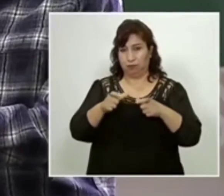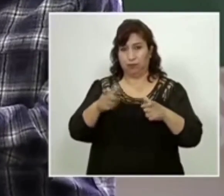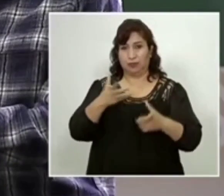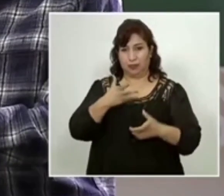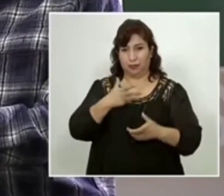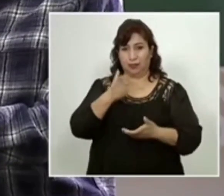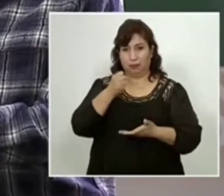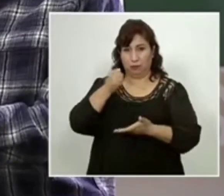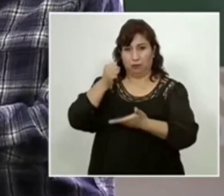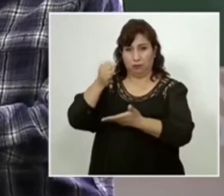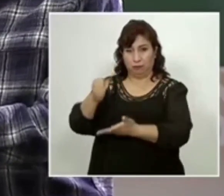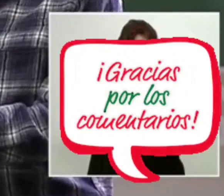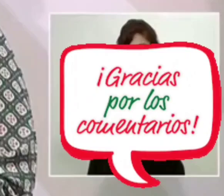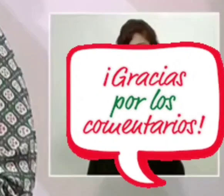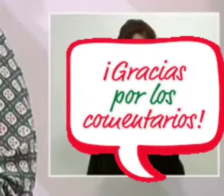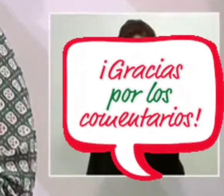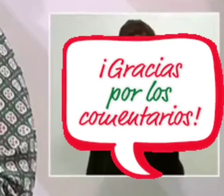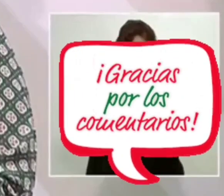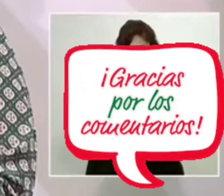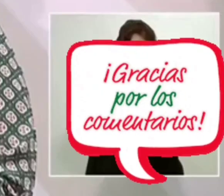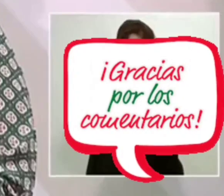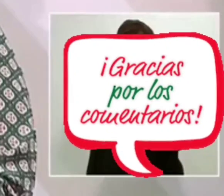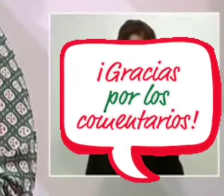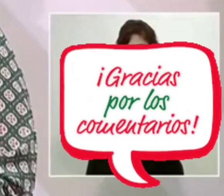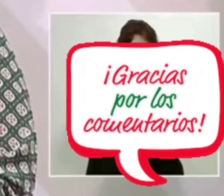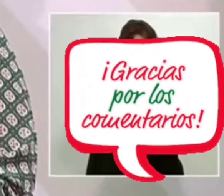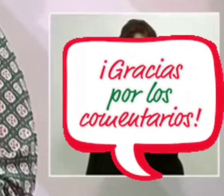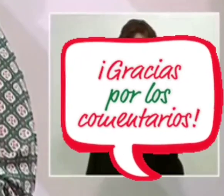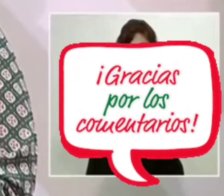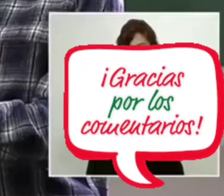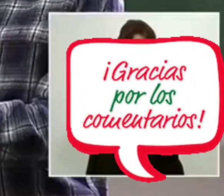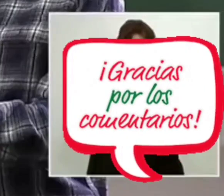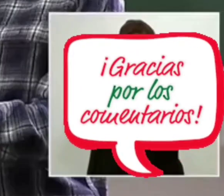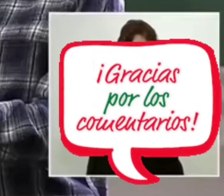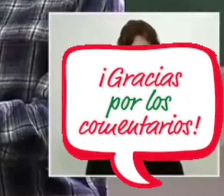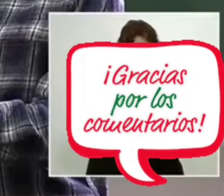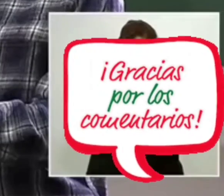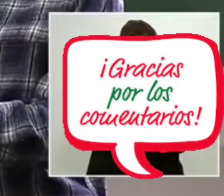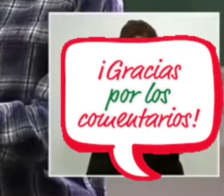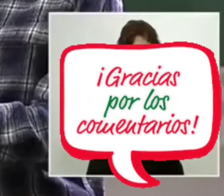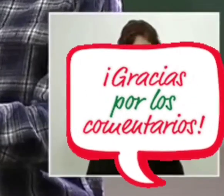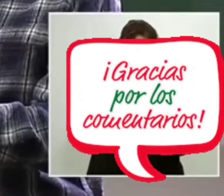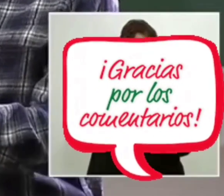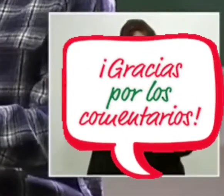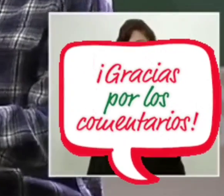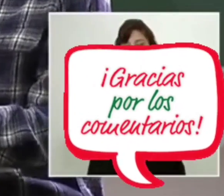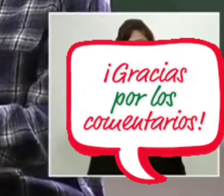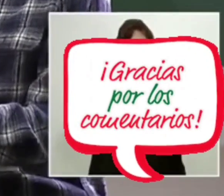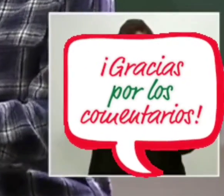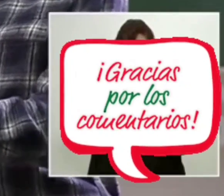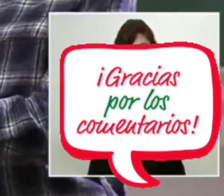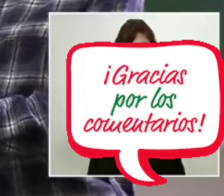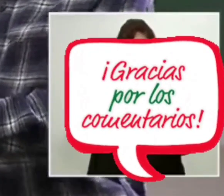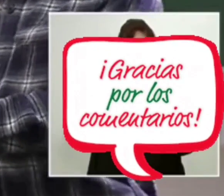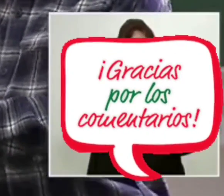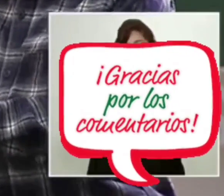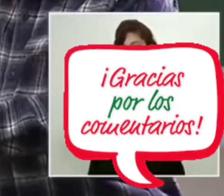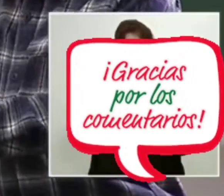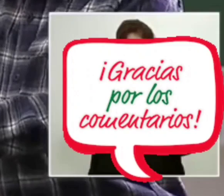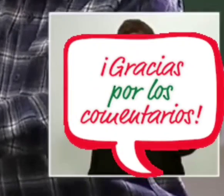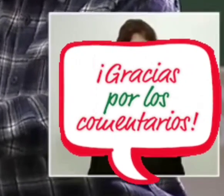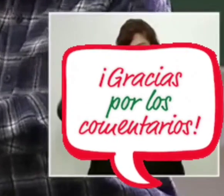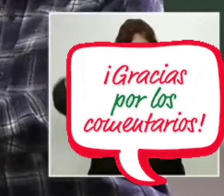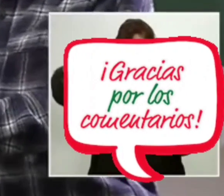Presupuesto para seguir con este programa. Lo de pensión para